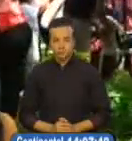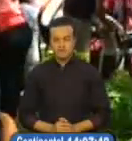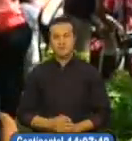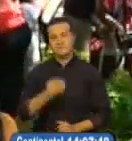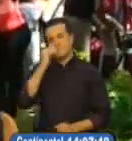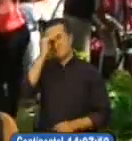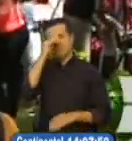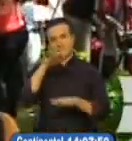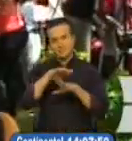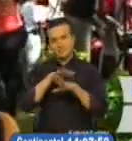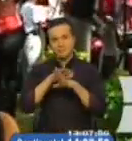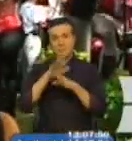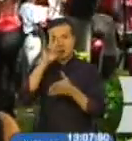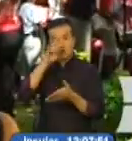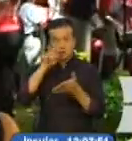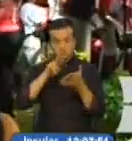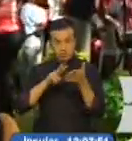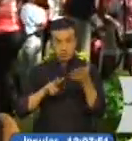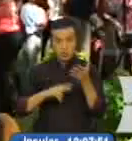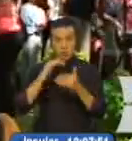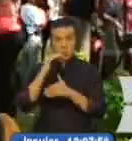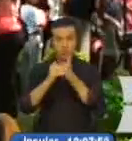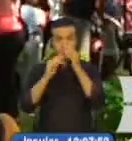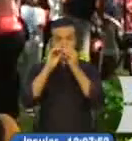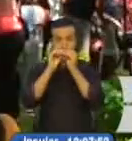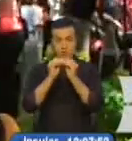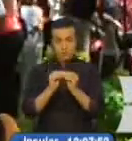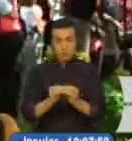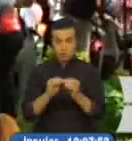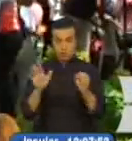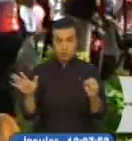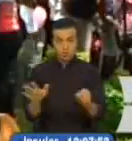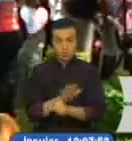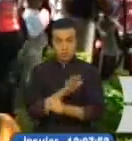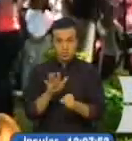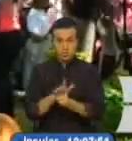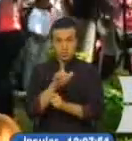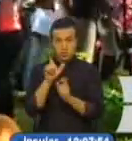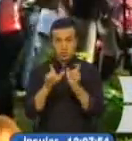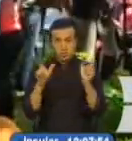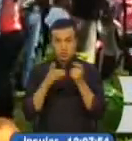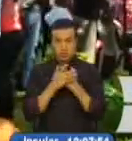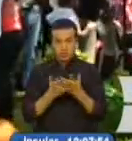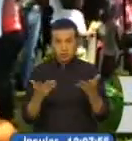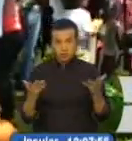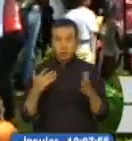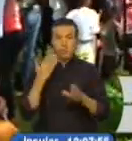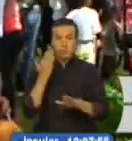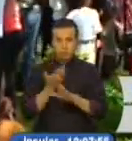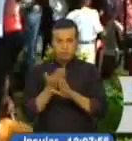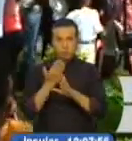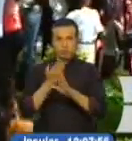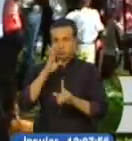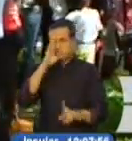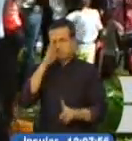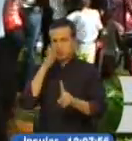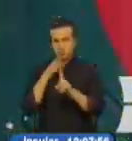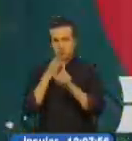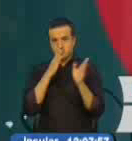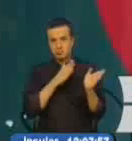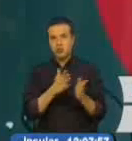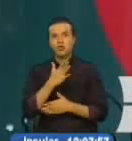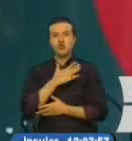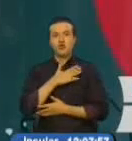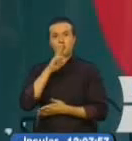Buenas tardes. La lectura como proceso de formación integral de la ciudadanía es uno de los propósitos de la campaña denominada Yo